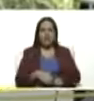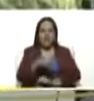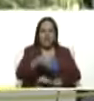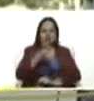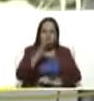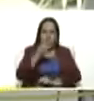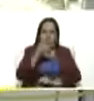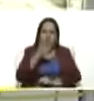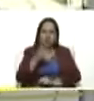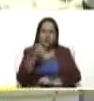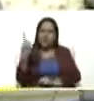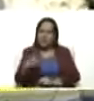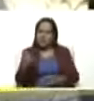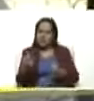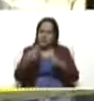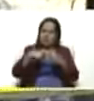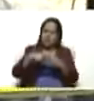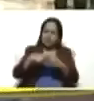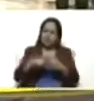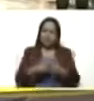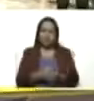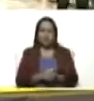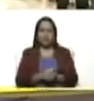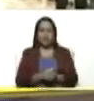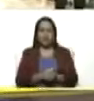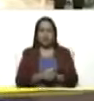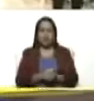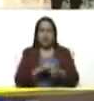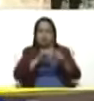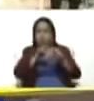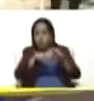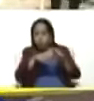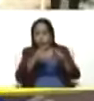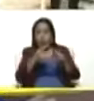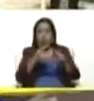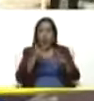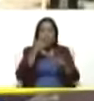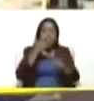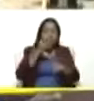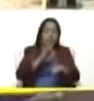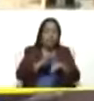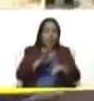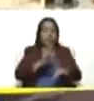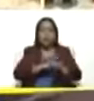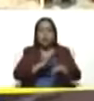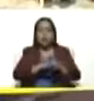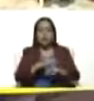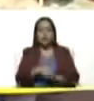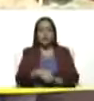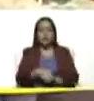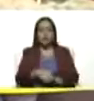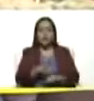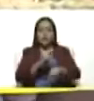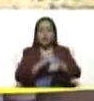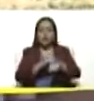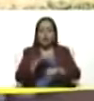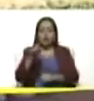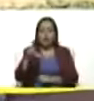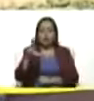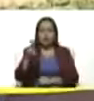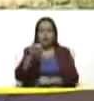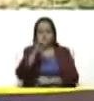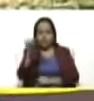ese sabor habrá que incluirlo en la roseta de sabores, porque, bueno, ya ahora la doctora Luz Estela, que es una